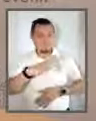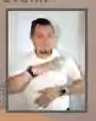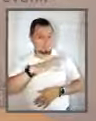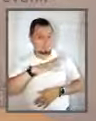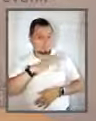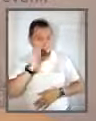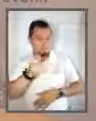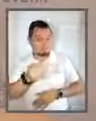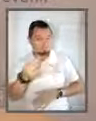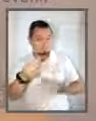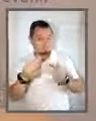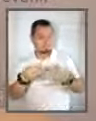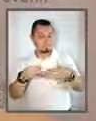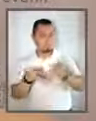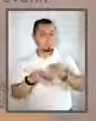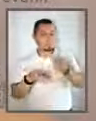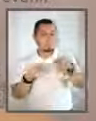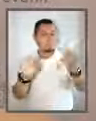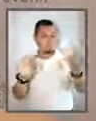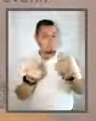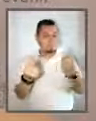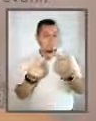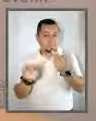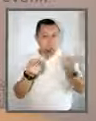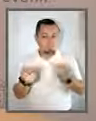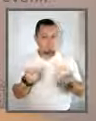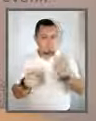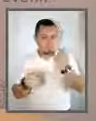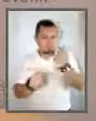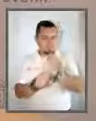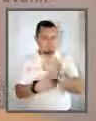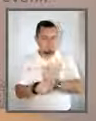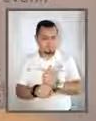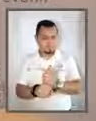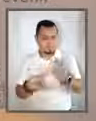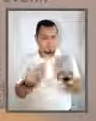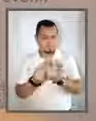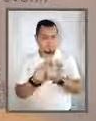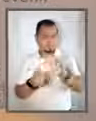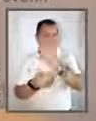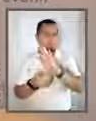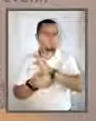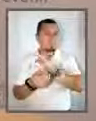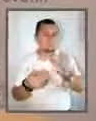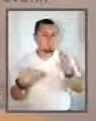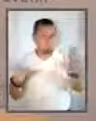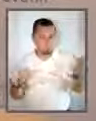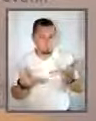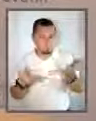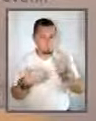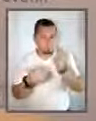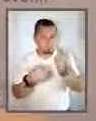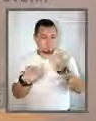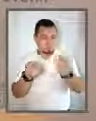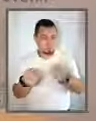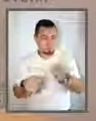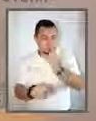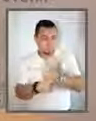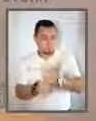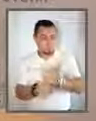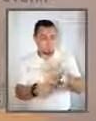muy importante necesidad de hacer una identificación oportuna de los casos, para lo cual desde el primer